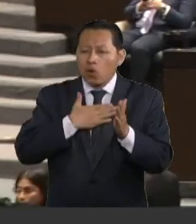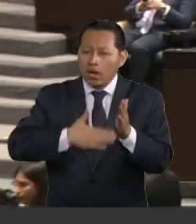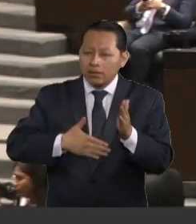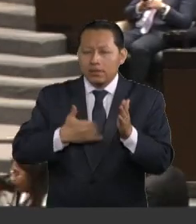justicia